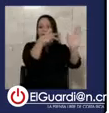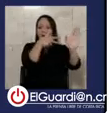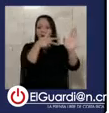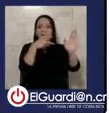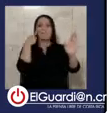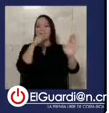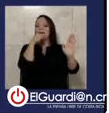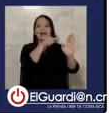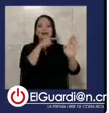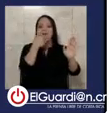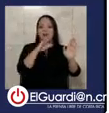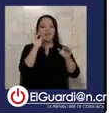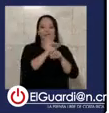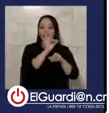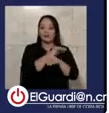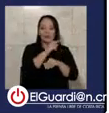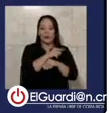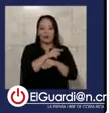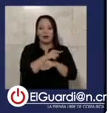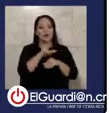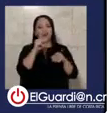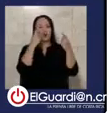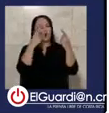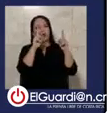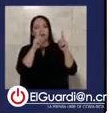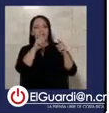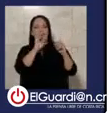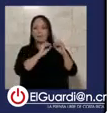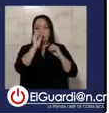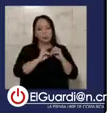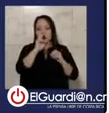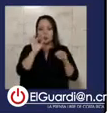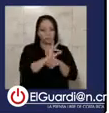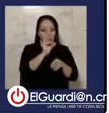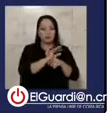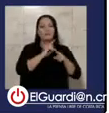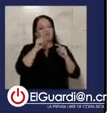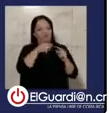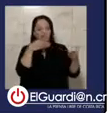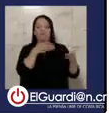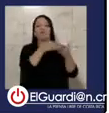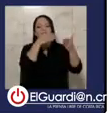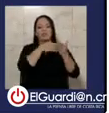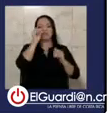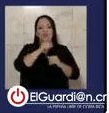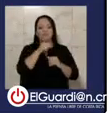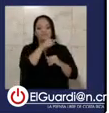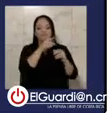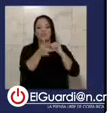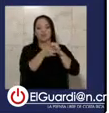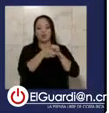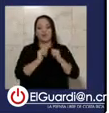funcionamiento. No lo lograron del todo, pero sí afectaron en algo el comportamiento de este tipo de